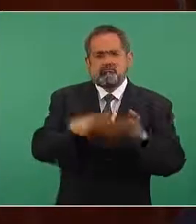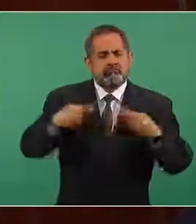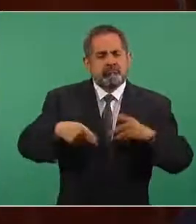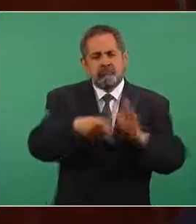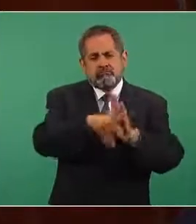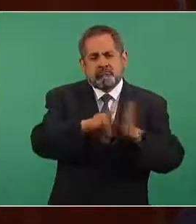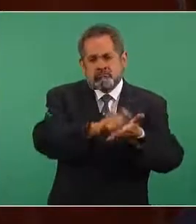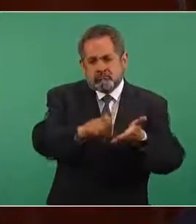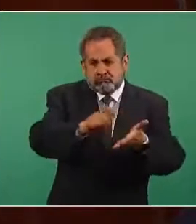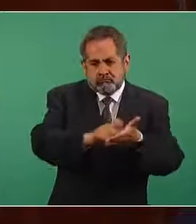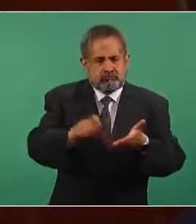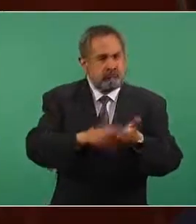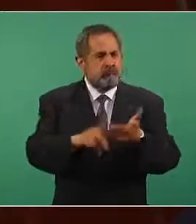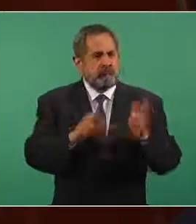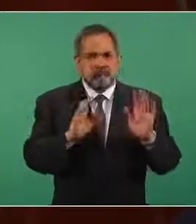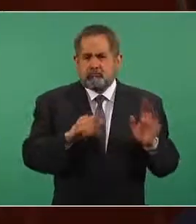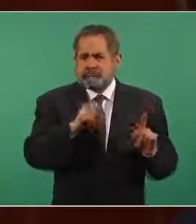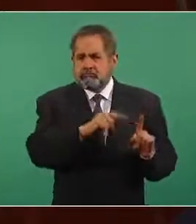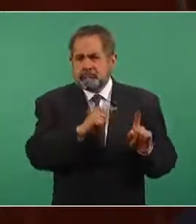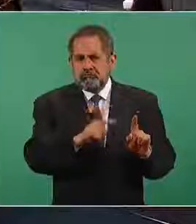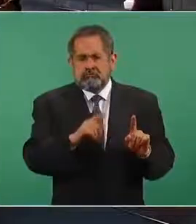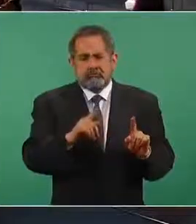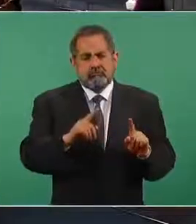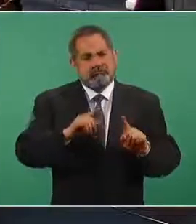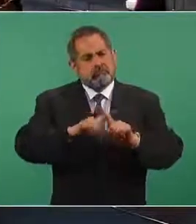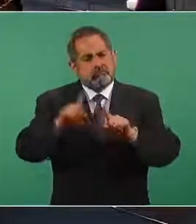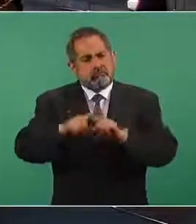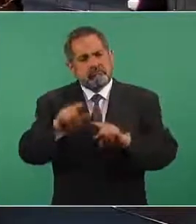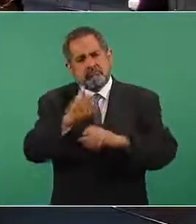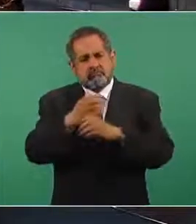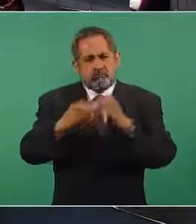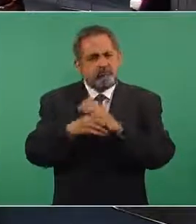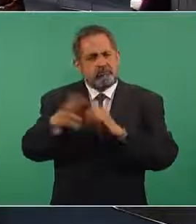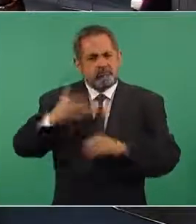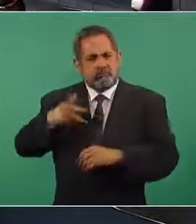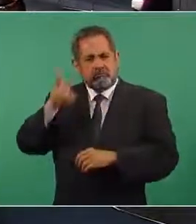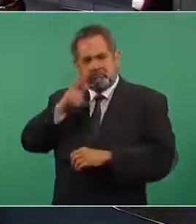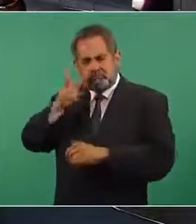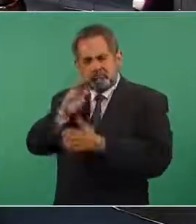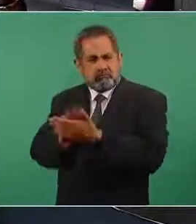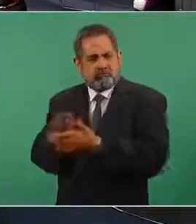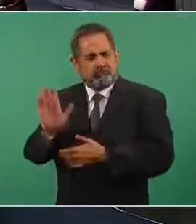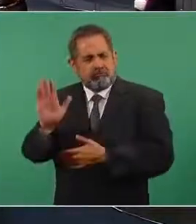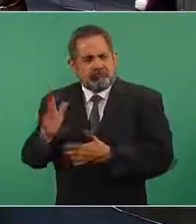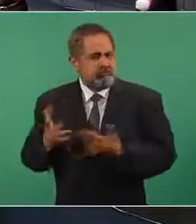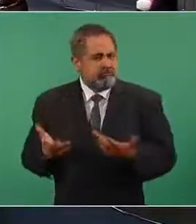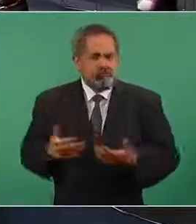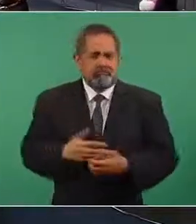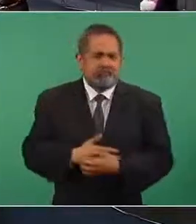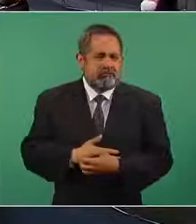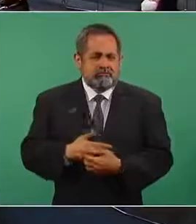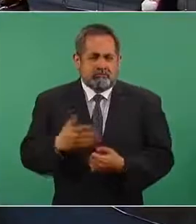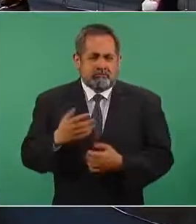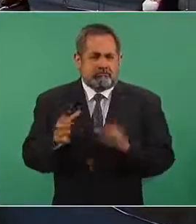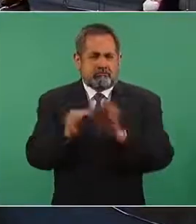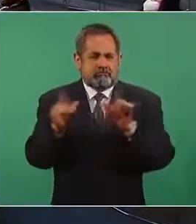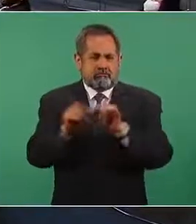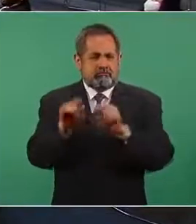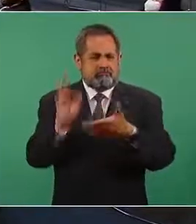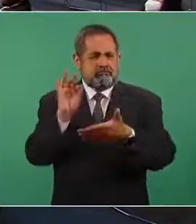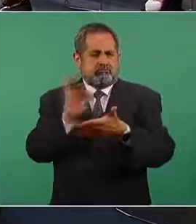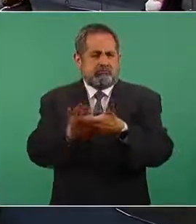periodistas, independientemente de muchas otras cosas que usted o pruebas que usted pueda tener. Entonces, nada más